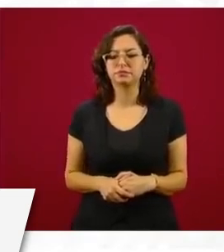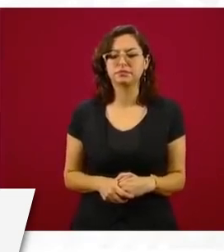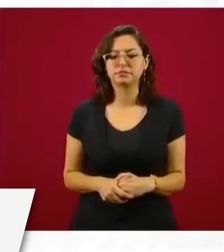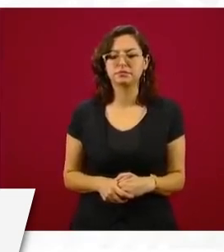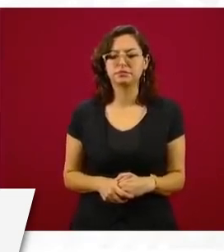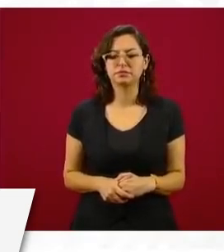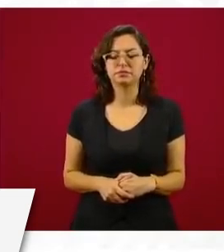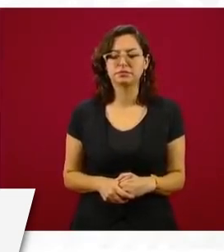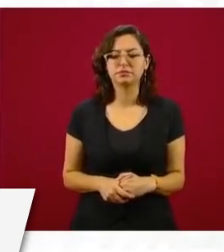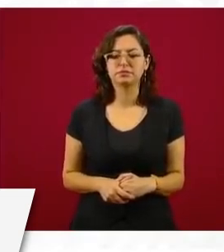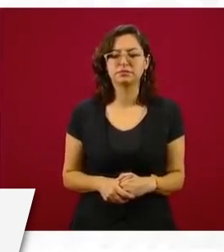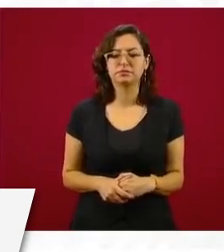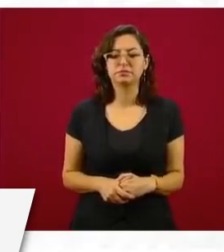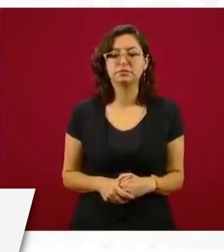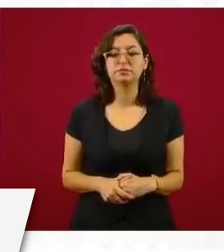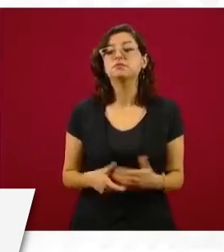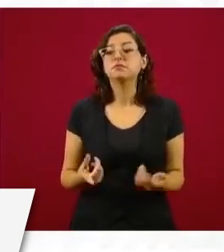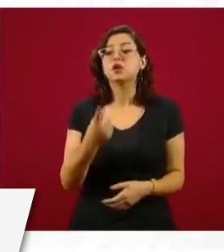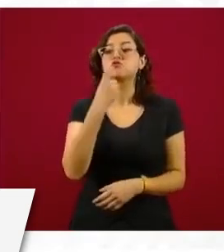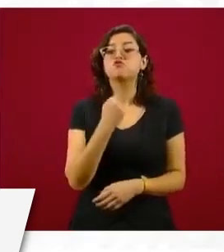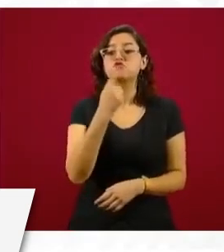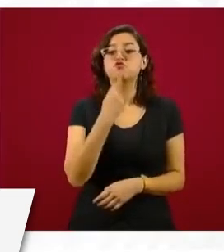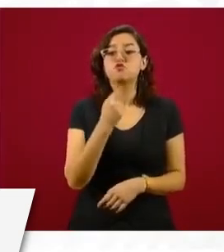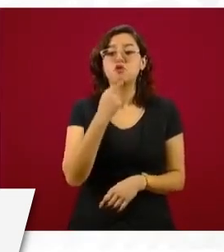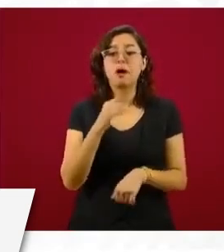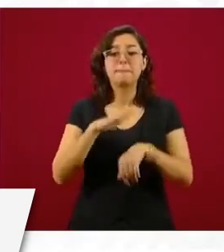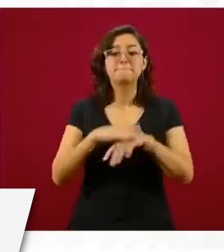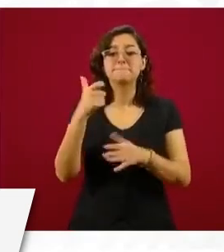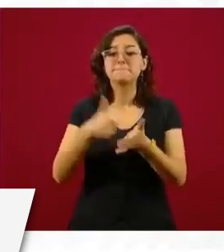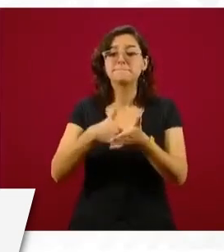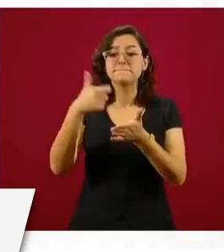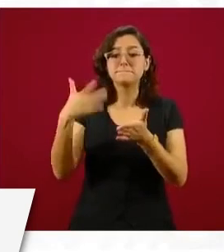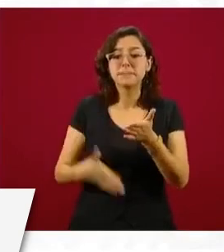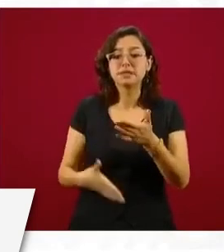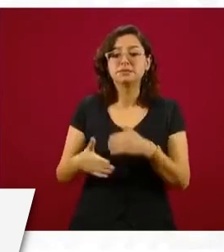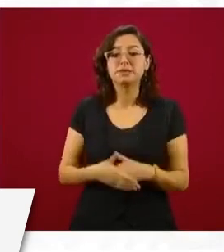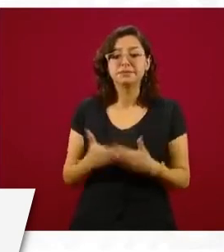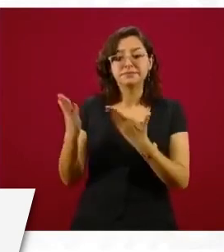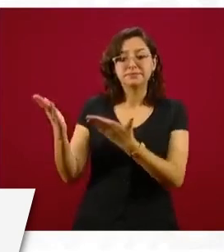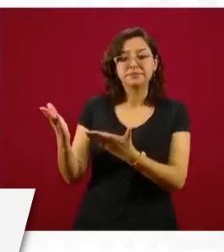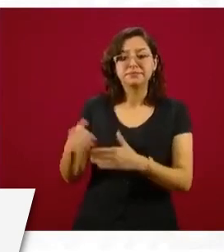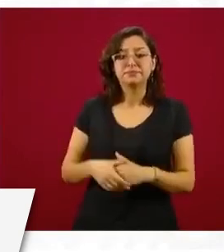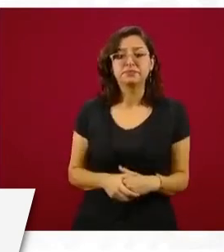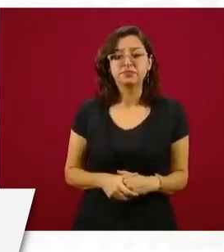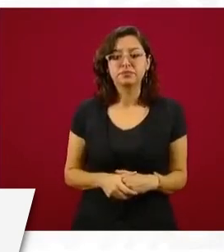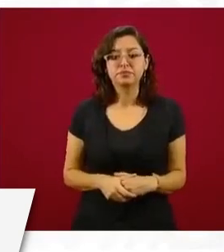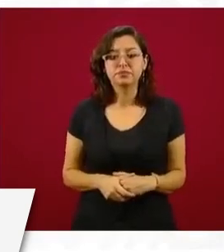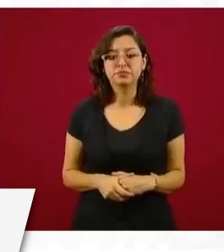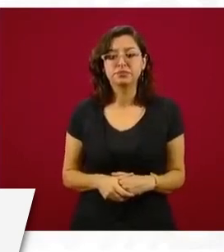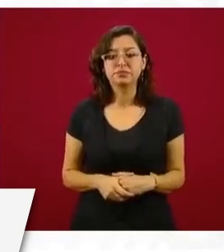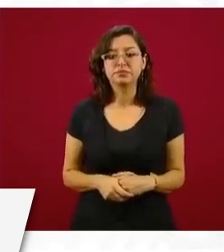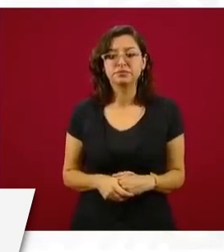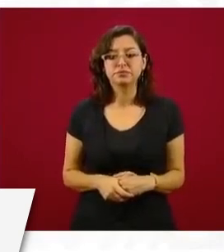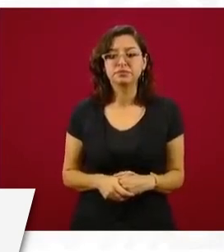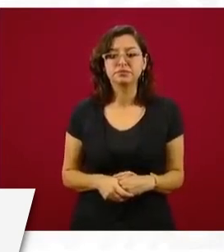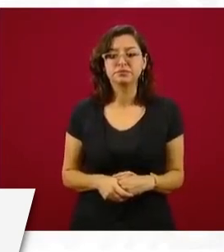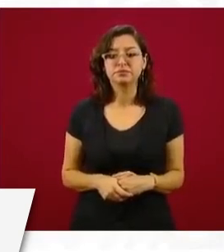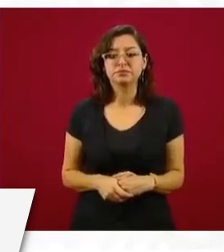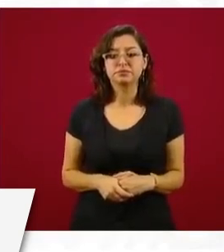Cherán, Michoacán. Para Premium, la más barata, 13.59 en San Martín, Puebla,